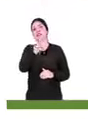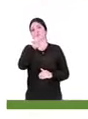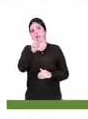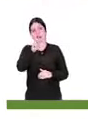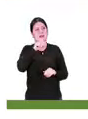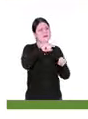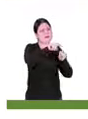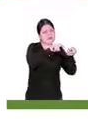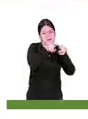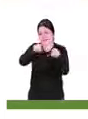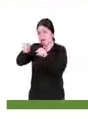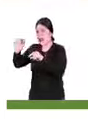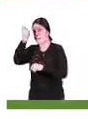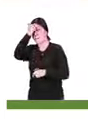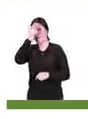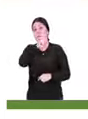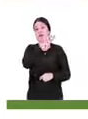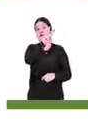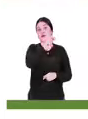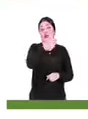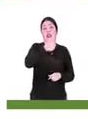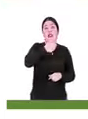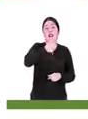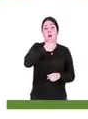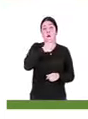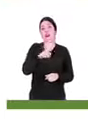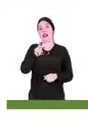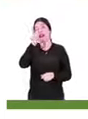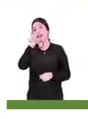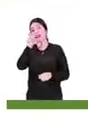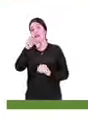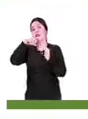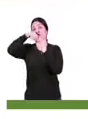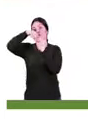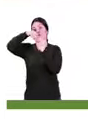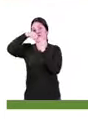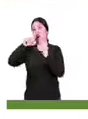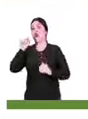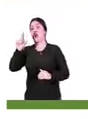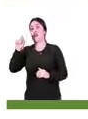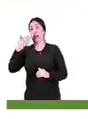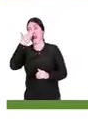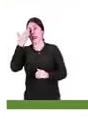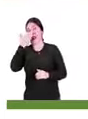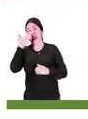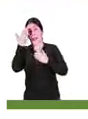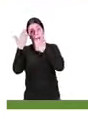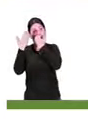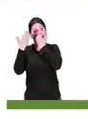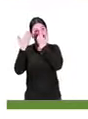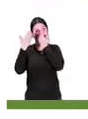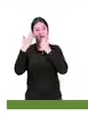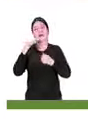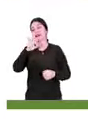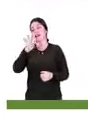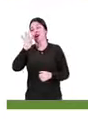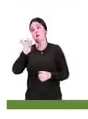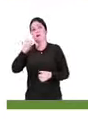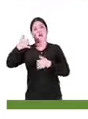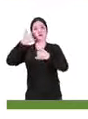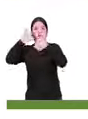principales, 28 del acueducto, 7 de Enel Codensa, 11 de Gas Natural Balti, 39 de ETB